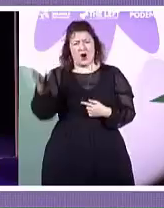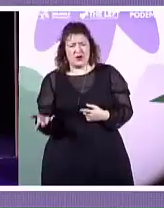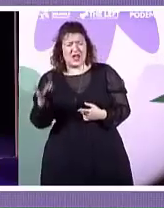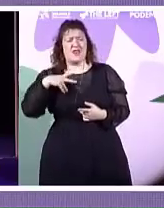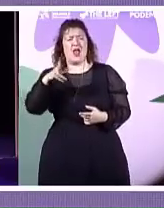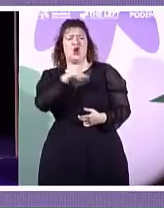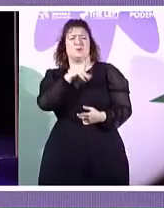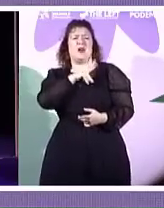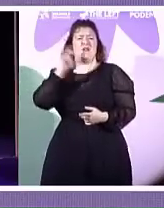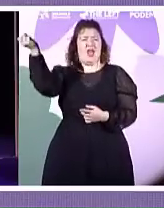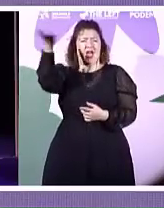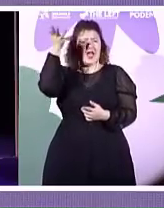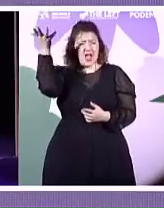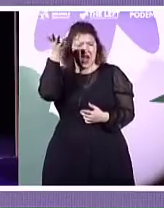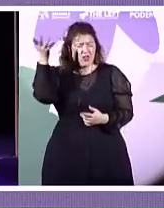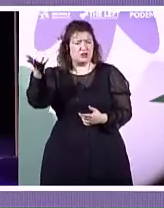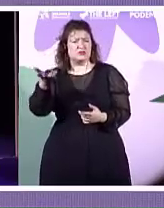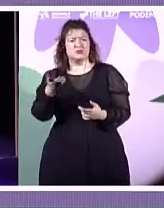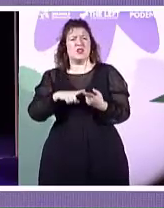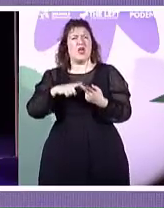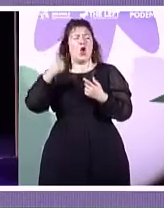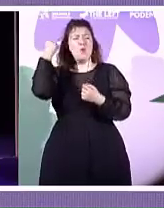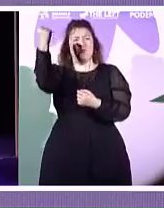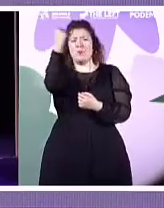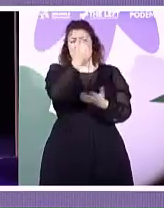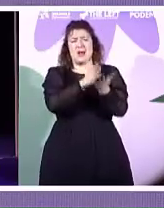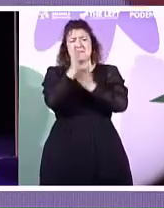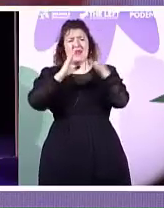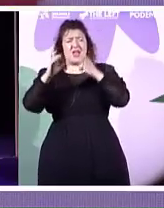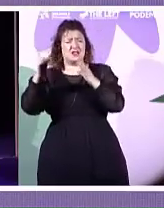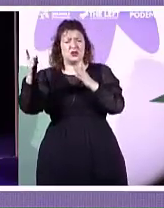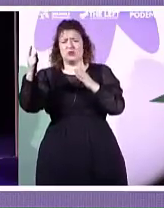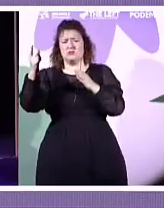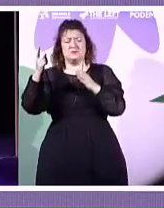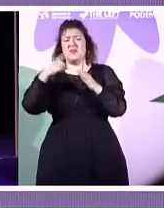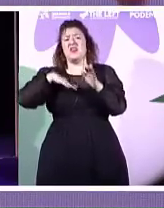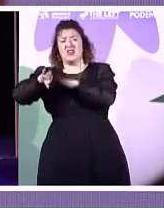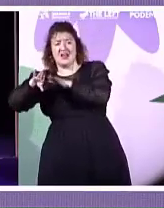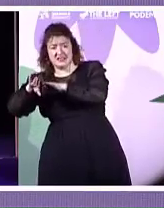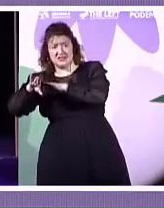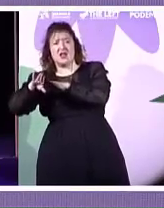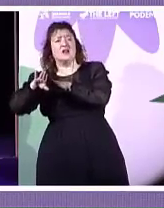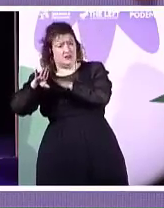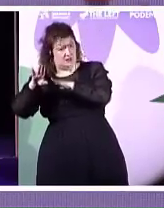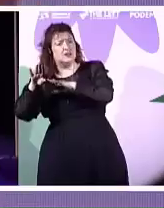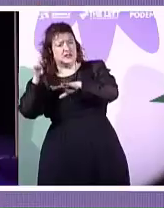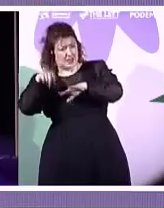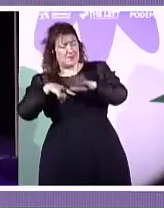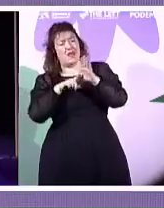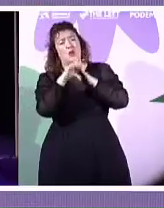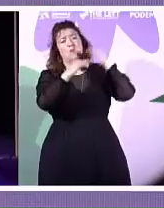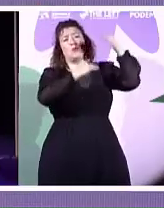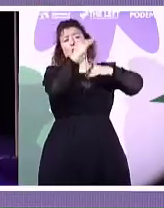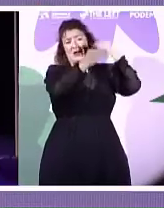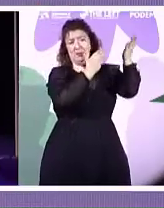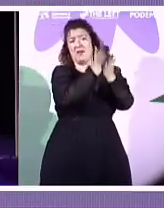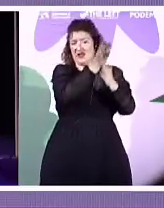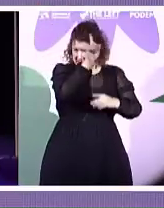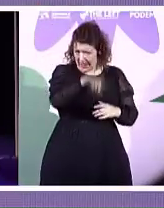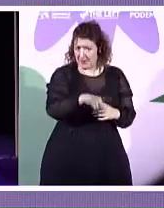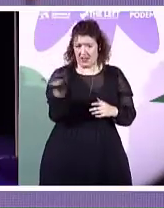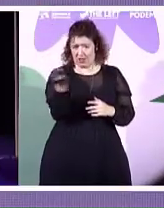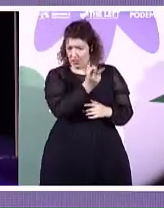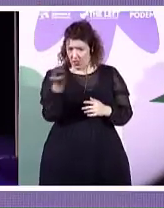los privilegiados los ataques de los poderes mediáticos los de derechas y también de la progresía mediática